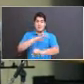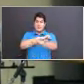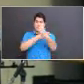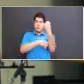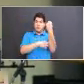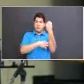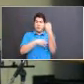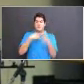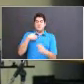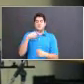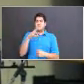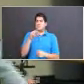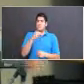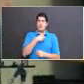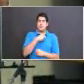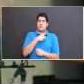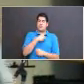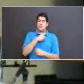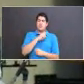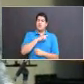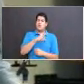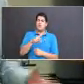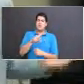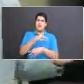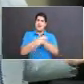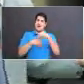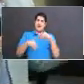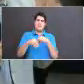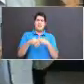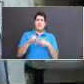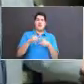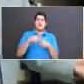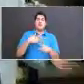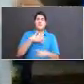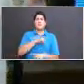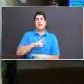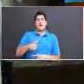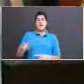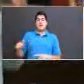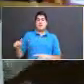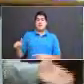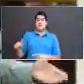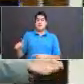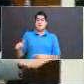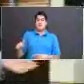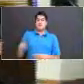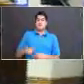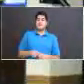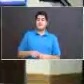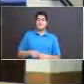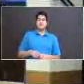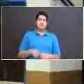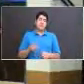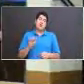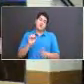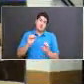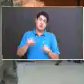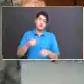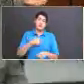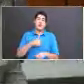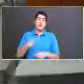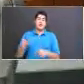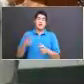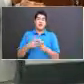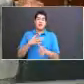transformado por la convicción de mi alma. Bueno, lo que sí se pueda hacer con mi alma, que se haga. Pero yo